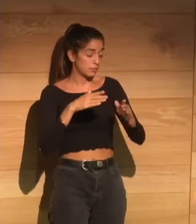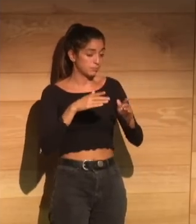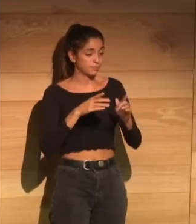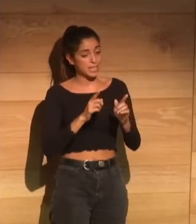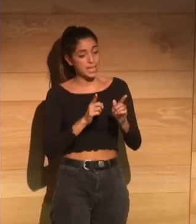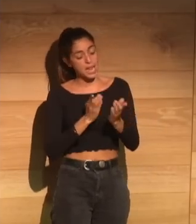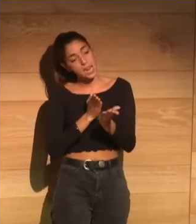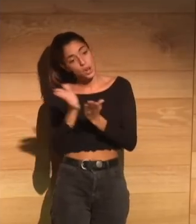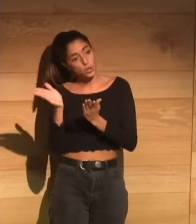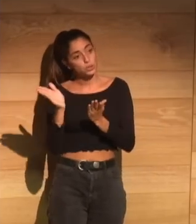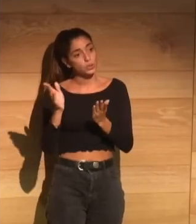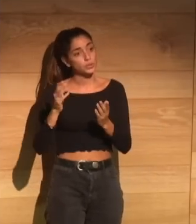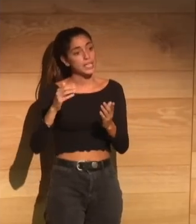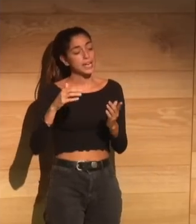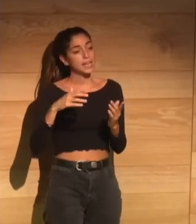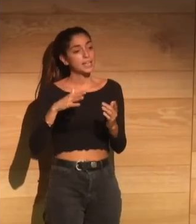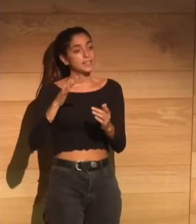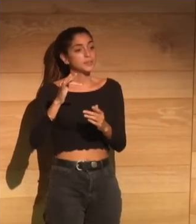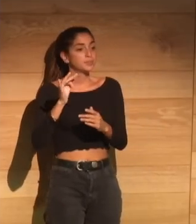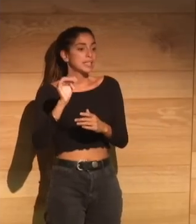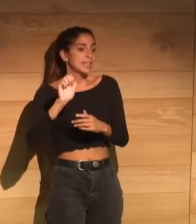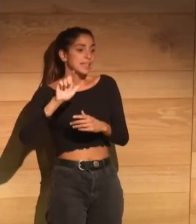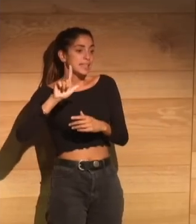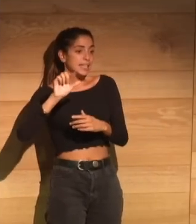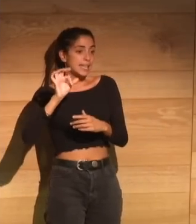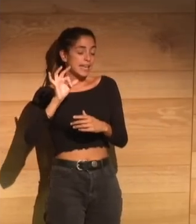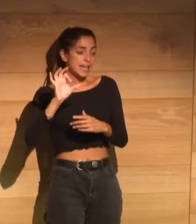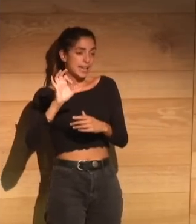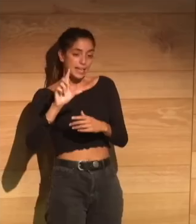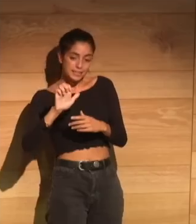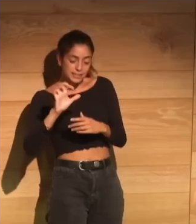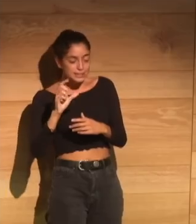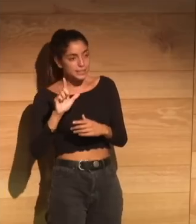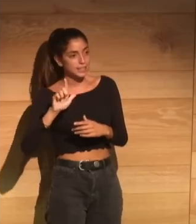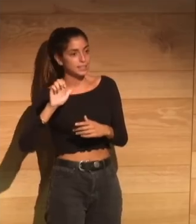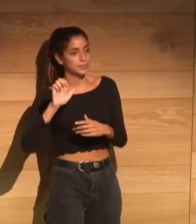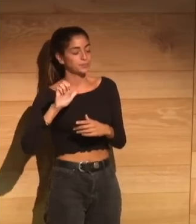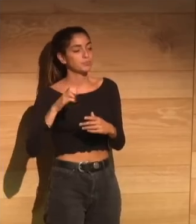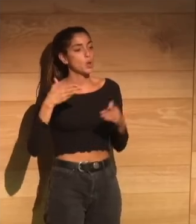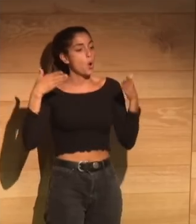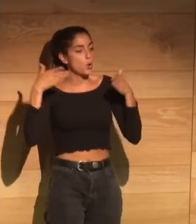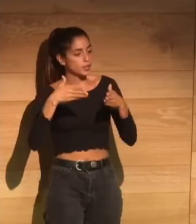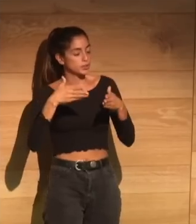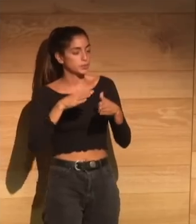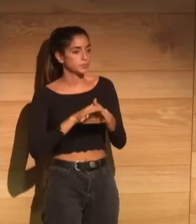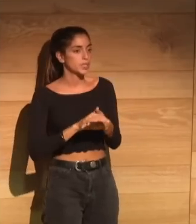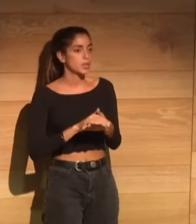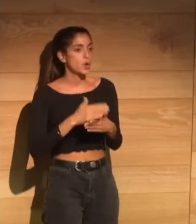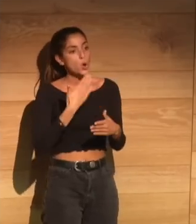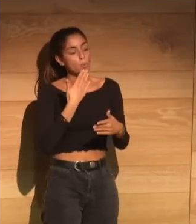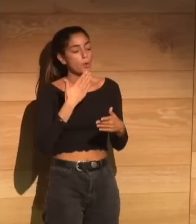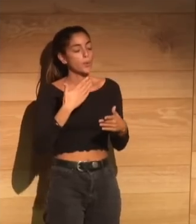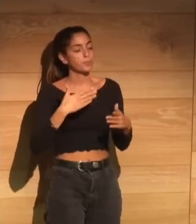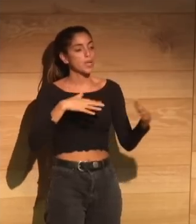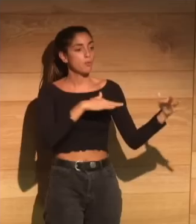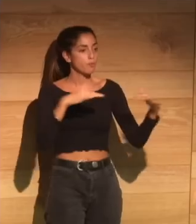el teleobjetivo, que es lo que llamamos muchas veces tele. En su extremo es eso que vemos en los partidos de fútbol, que tienen unas lentes así enormes,